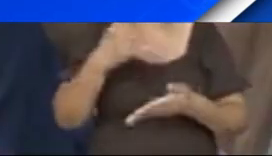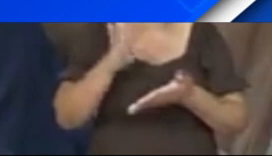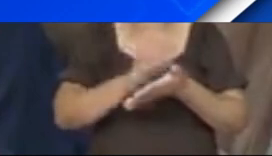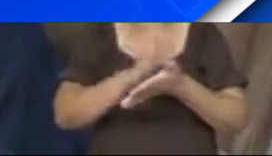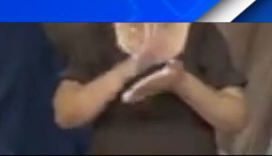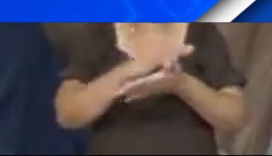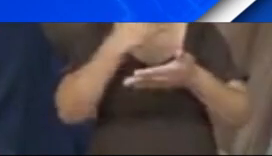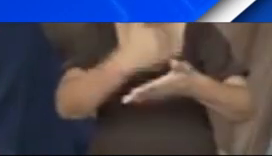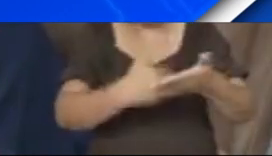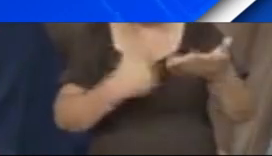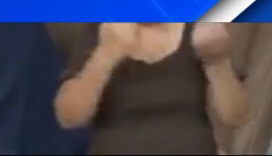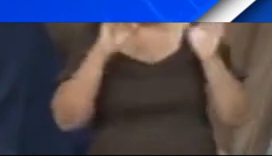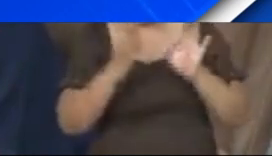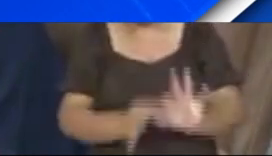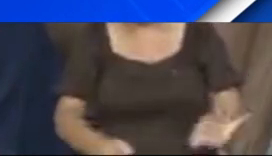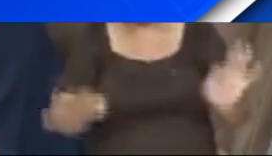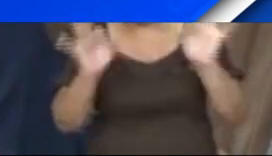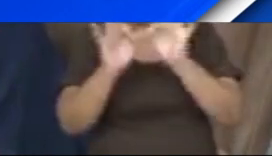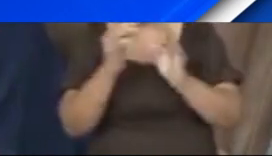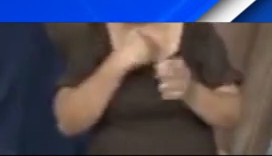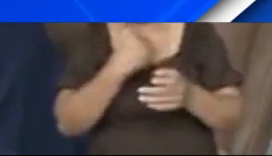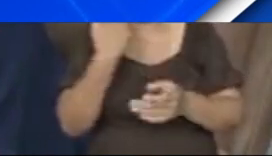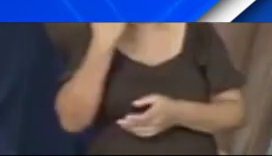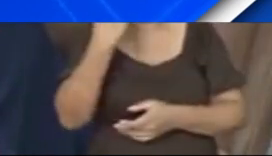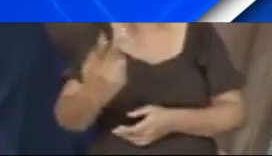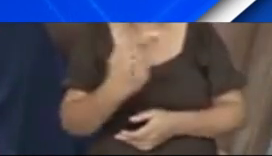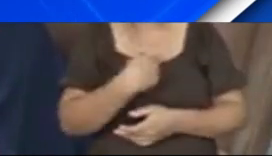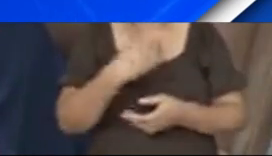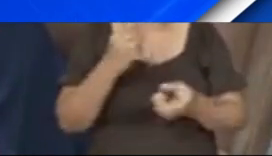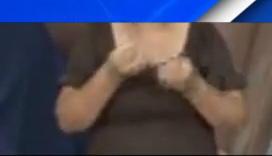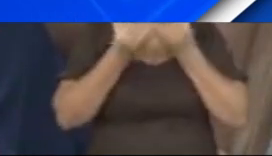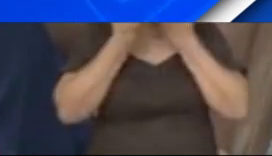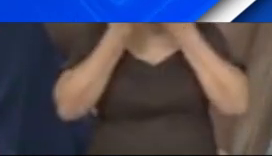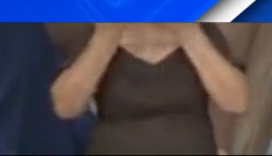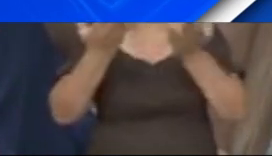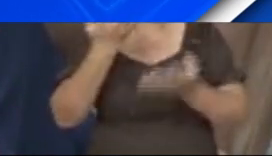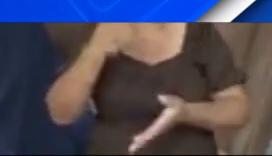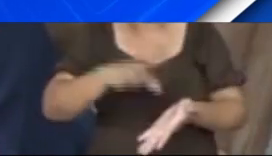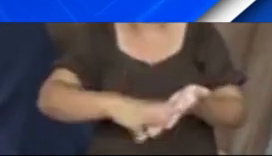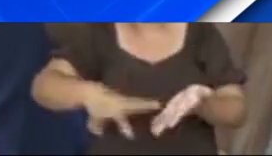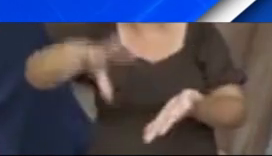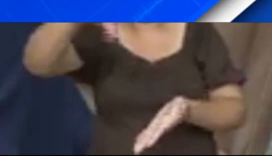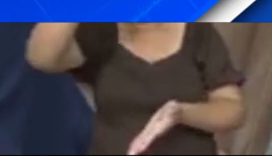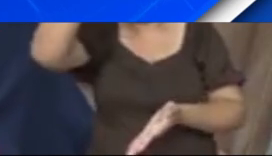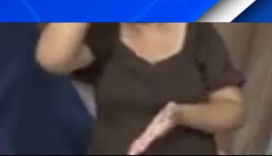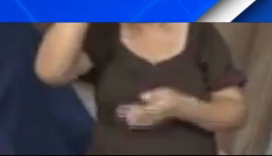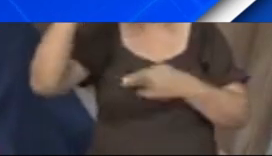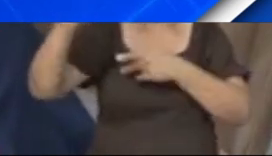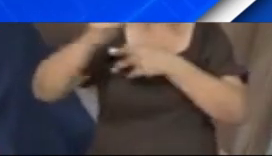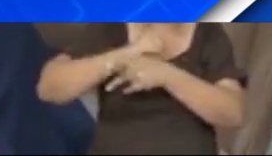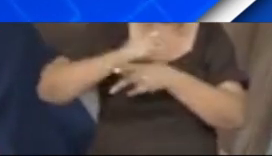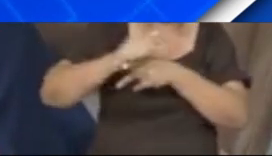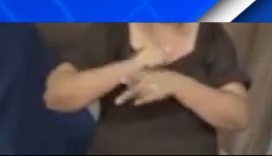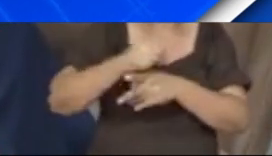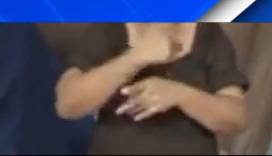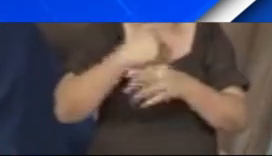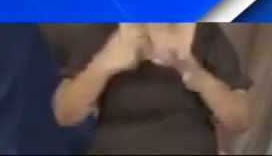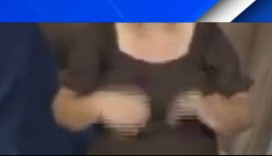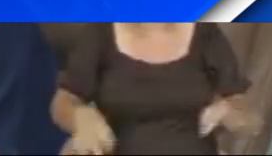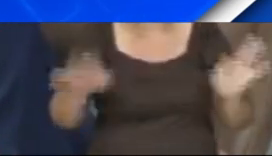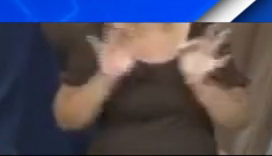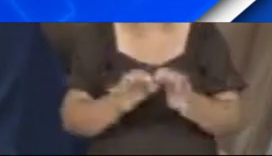papel crucial en la preservación y transmisión de los conocimientos y prácticas